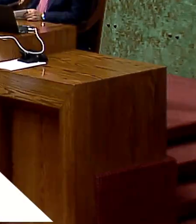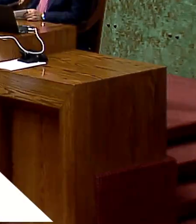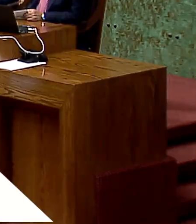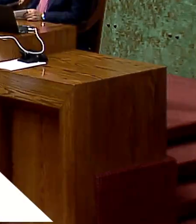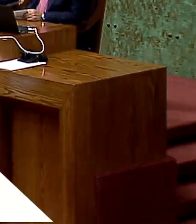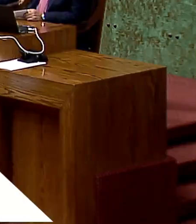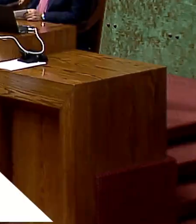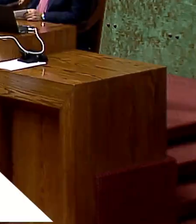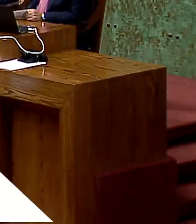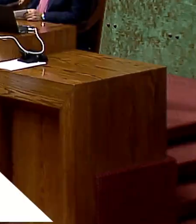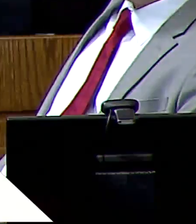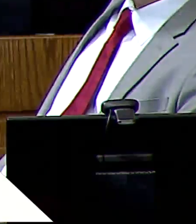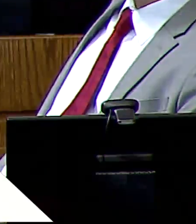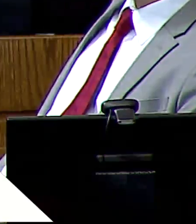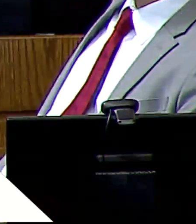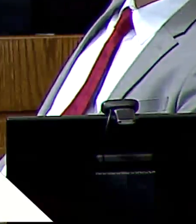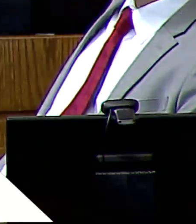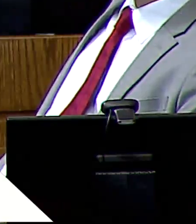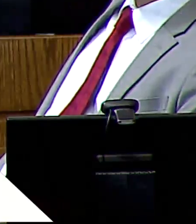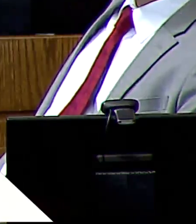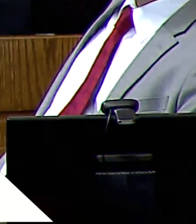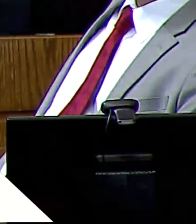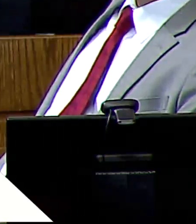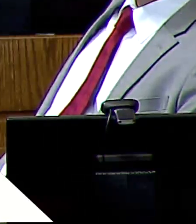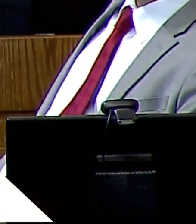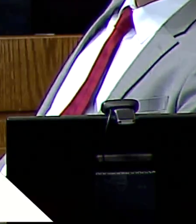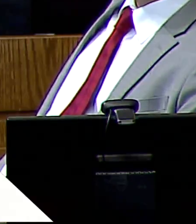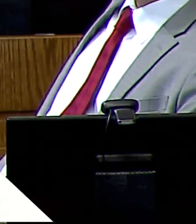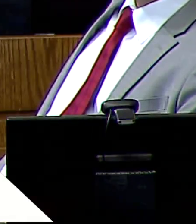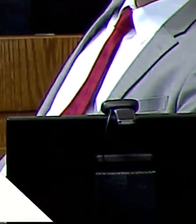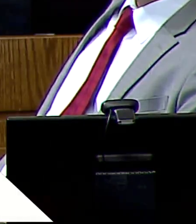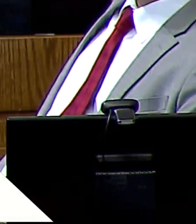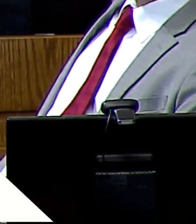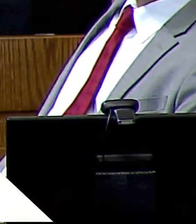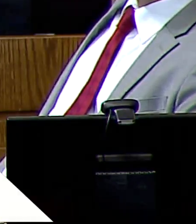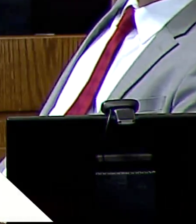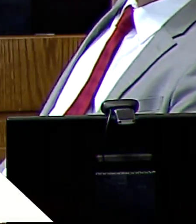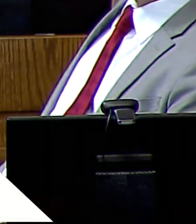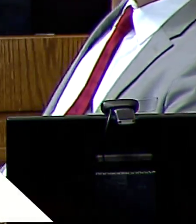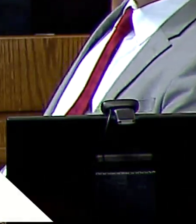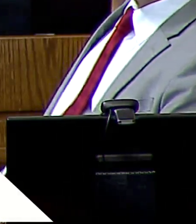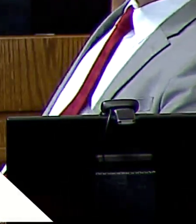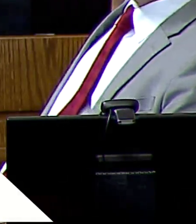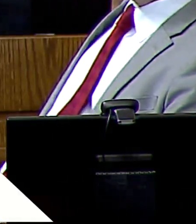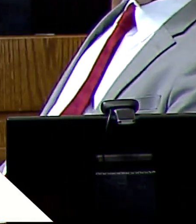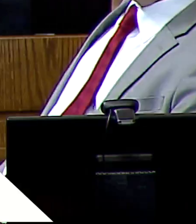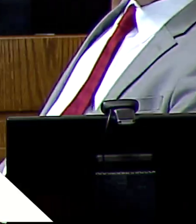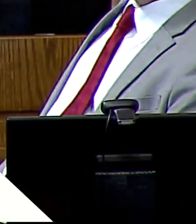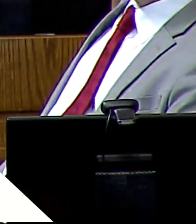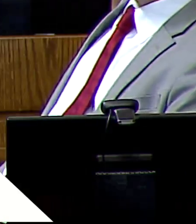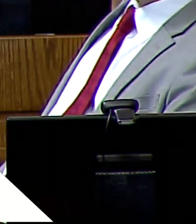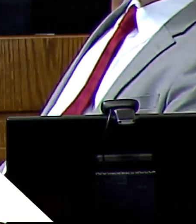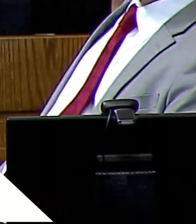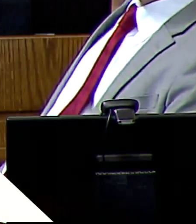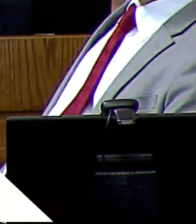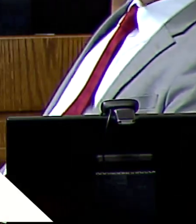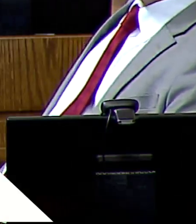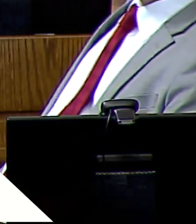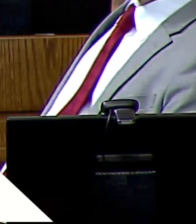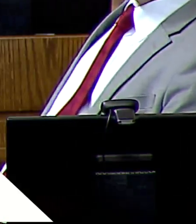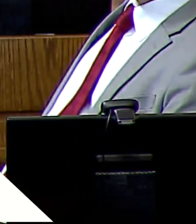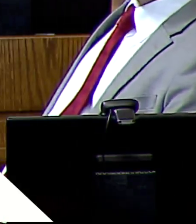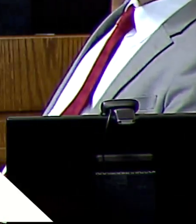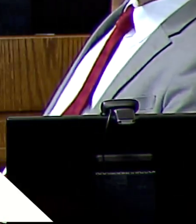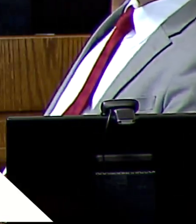coloma Gracias presidente ministro de qué país me habla de qué me habla ministro